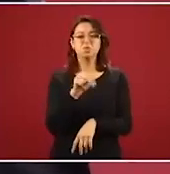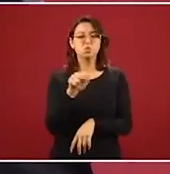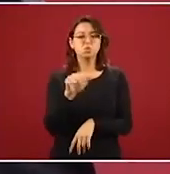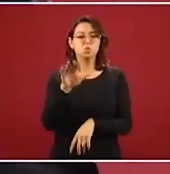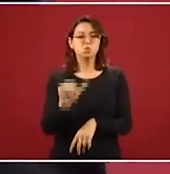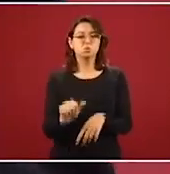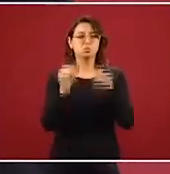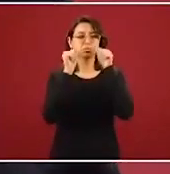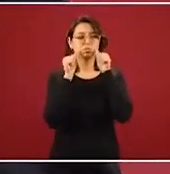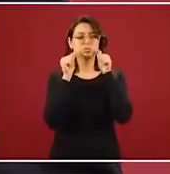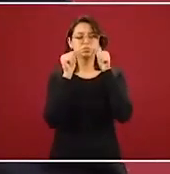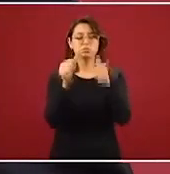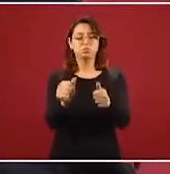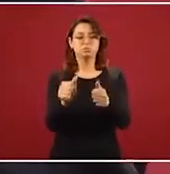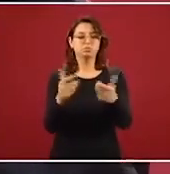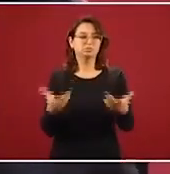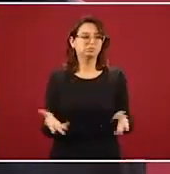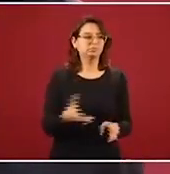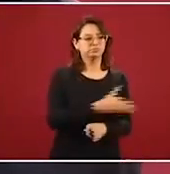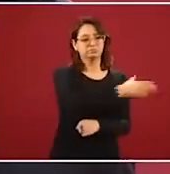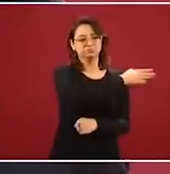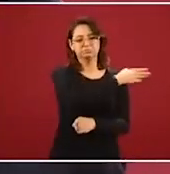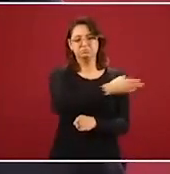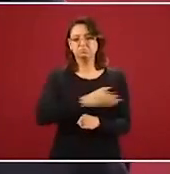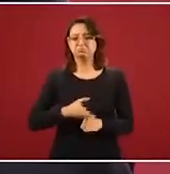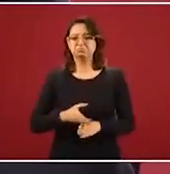no se trató durante el periodo neoliberal.